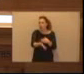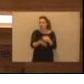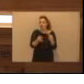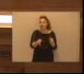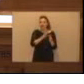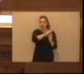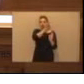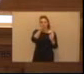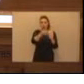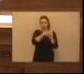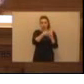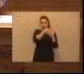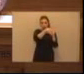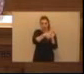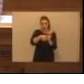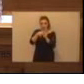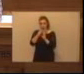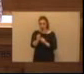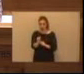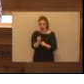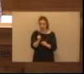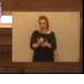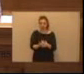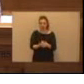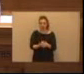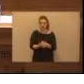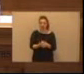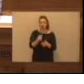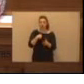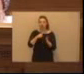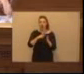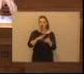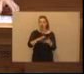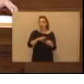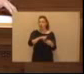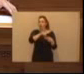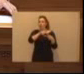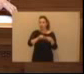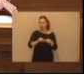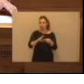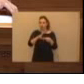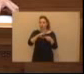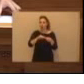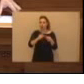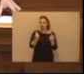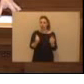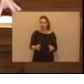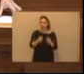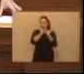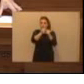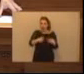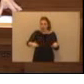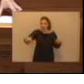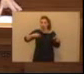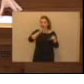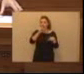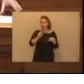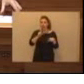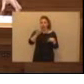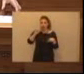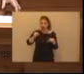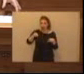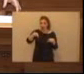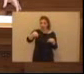cuarto punto, van vinculados, y yo los voy a tratar conjuntamente, yo les diría que la plataforma de la Zalia y su localización